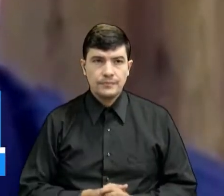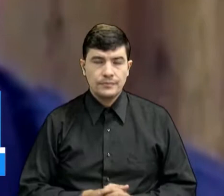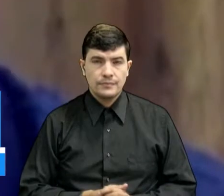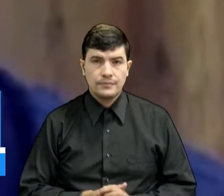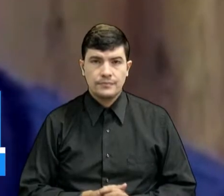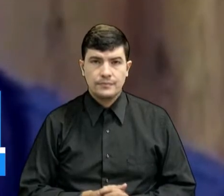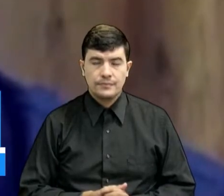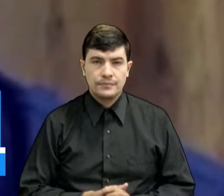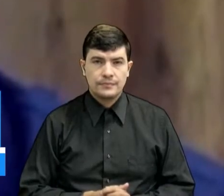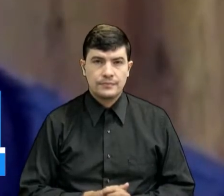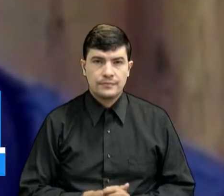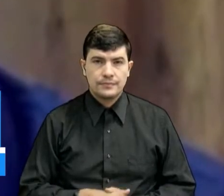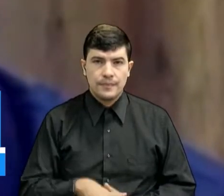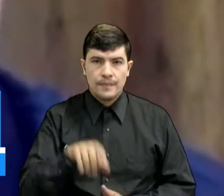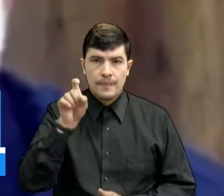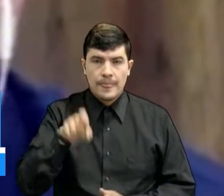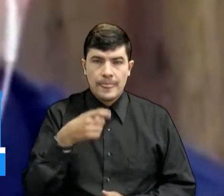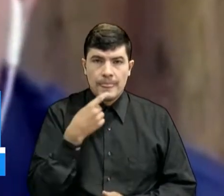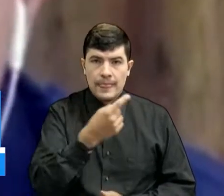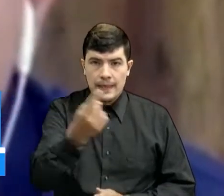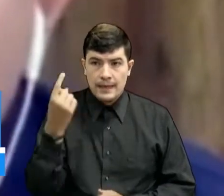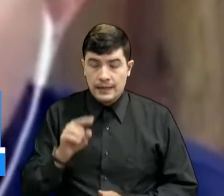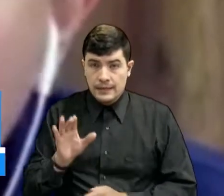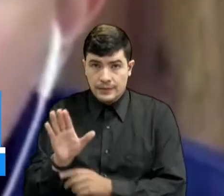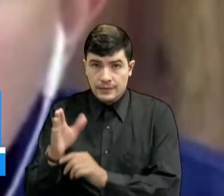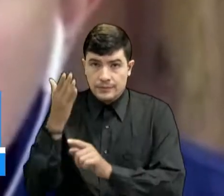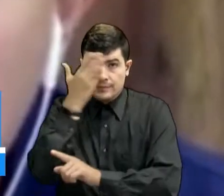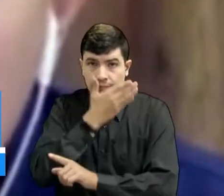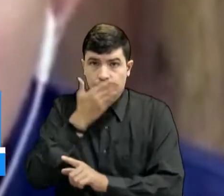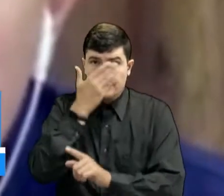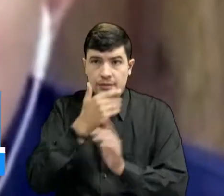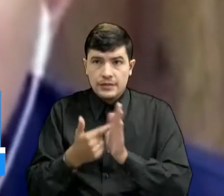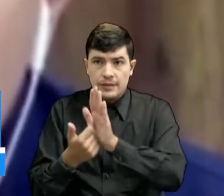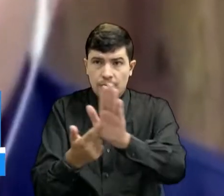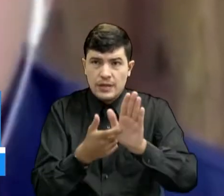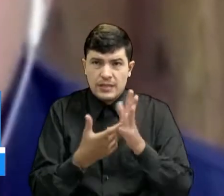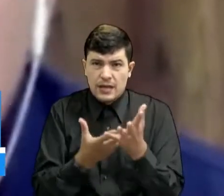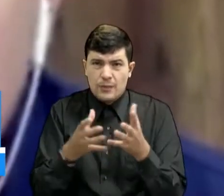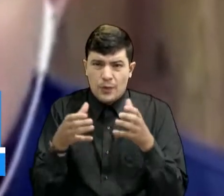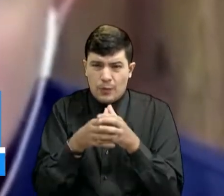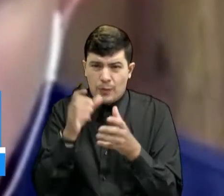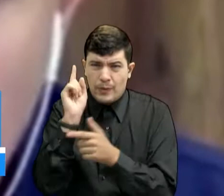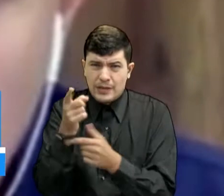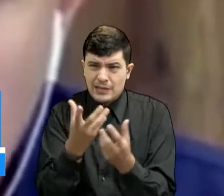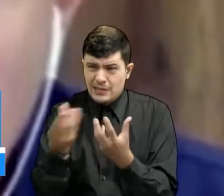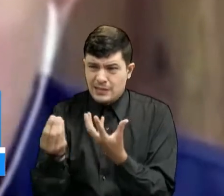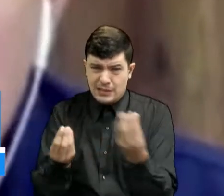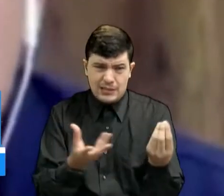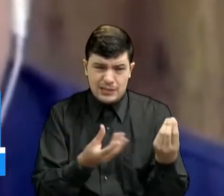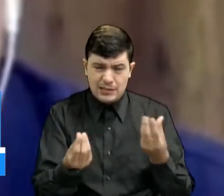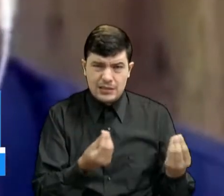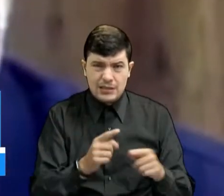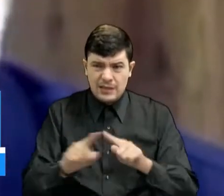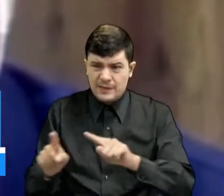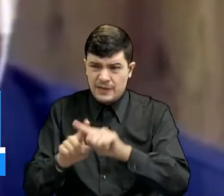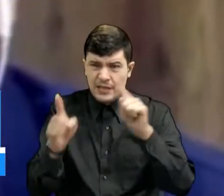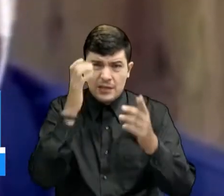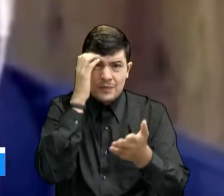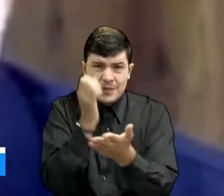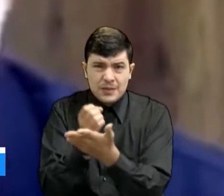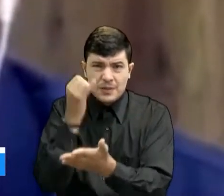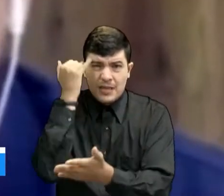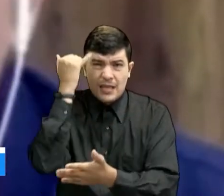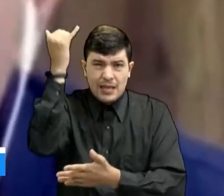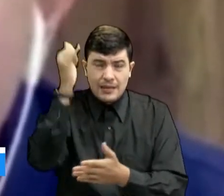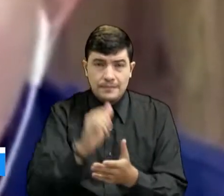donde se demuestra más la politización por parte de los sindicatos yo quisiera que así como tienen preocupación